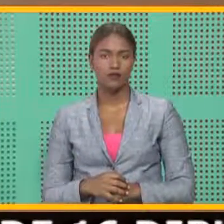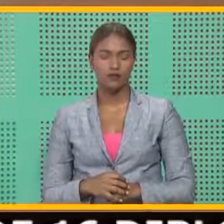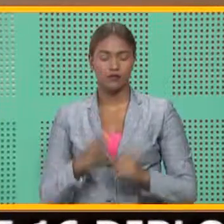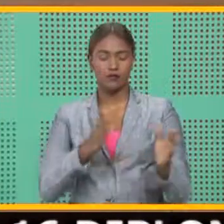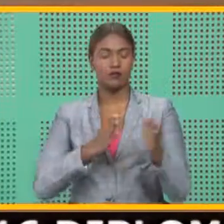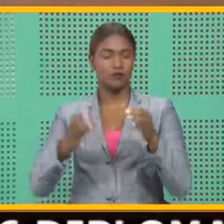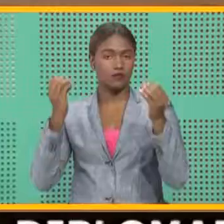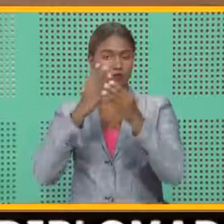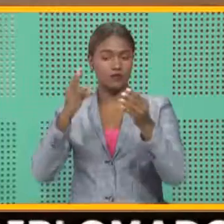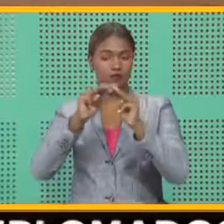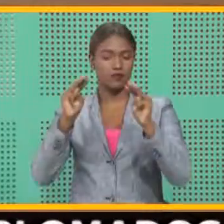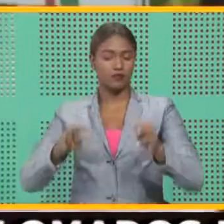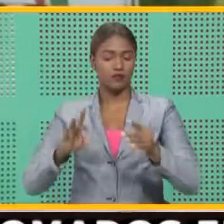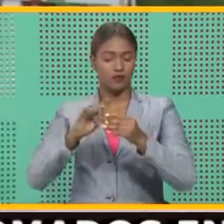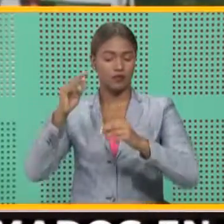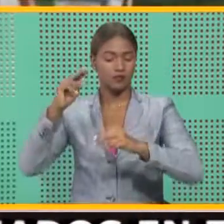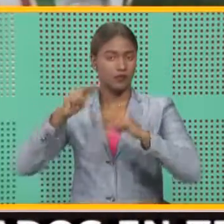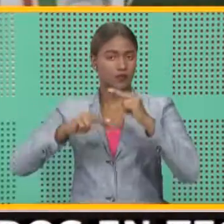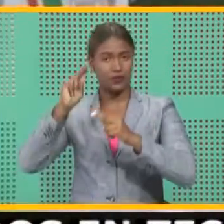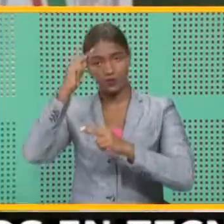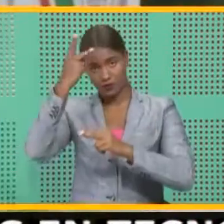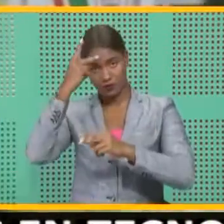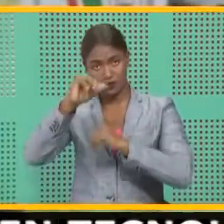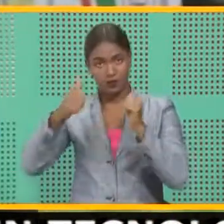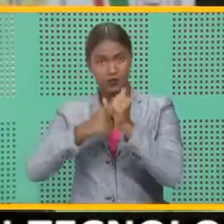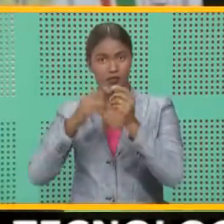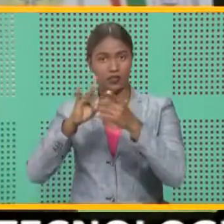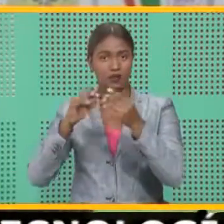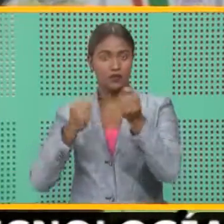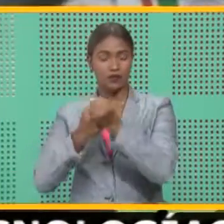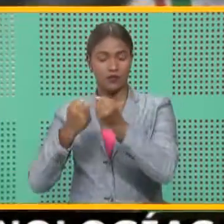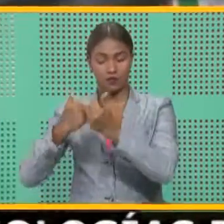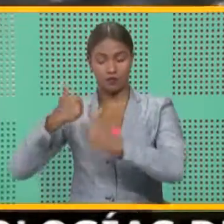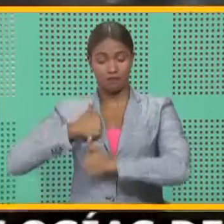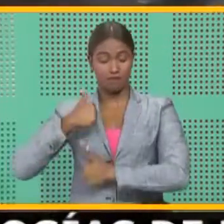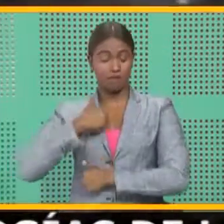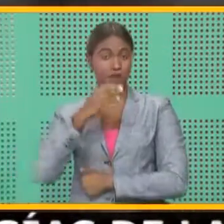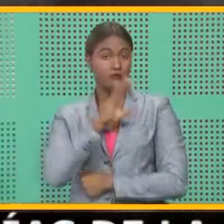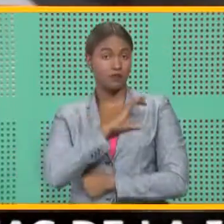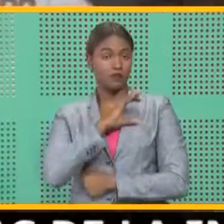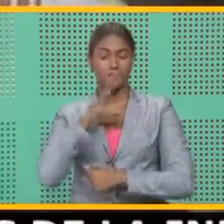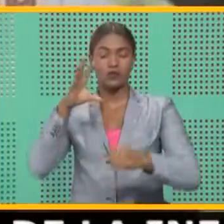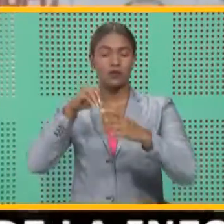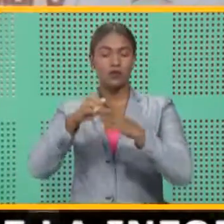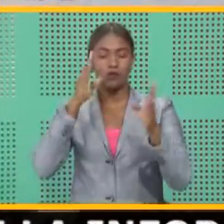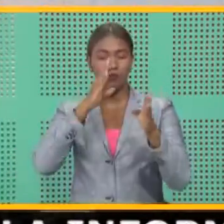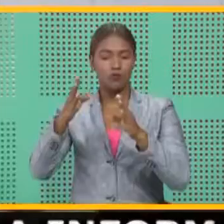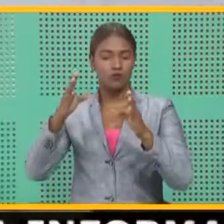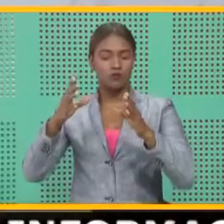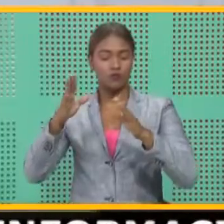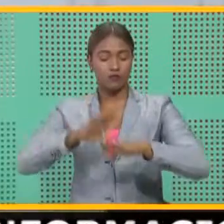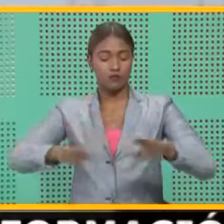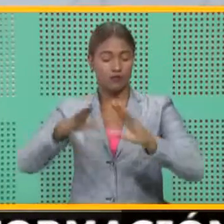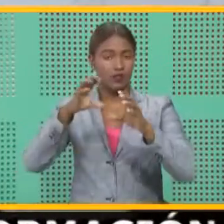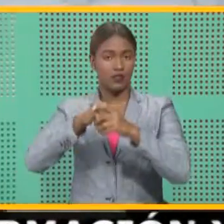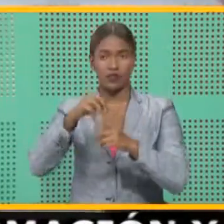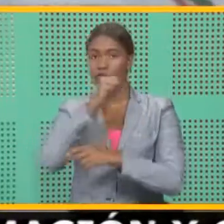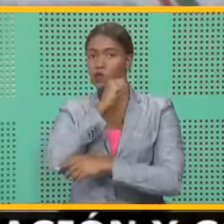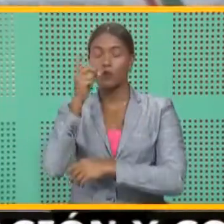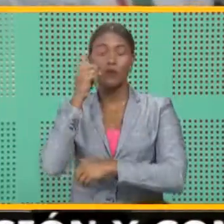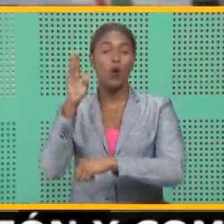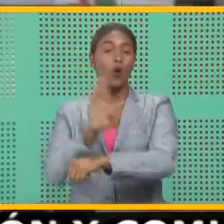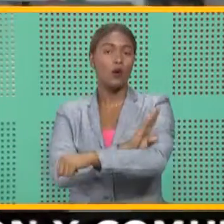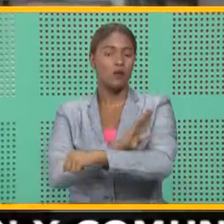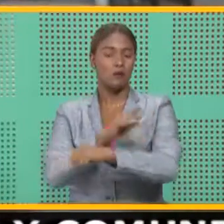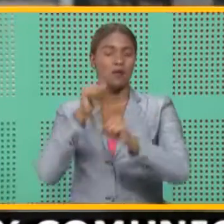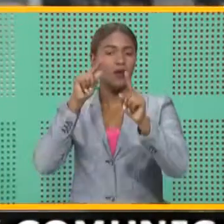En otra información, el Ministerio de Obras Públicas, a través de la Comisión Militar y Policial, intervino sectores del Gran Santo Domingo y Barahona con